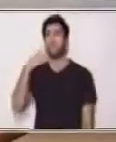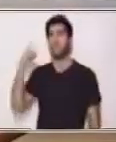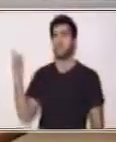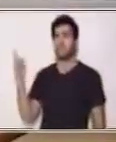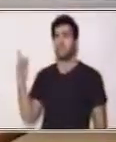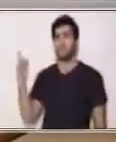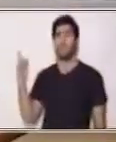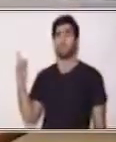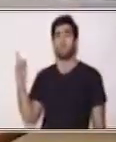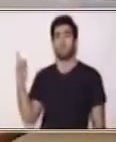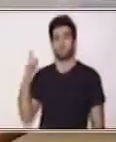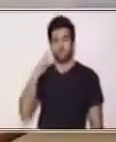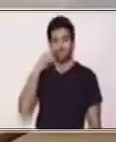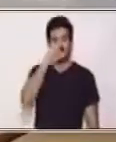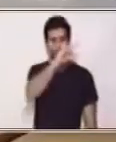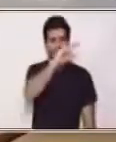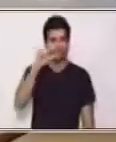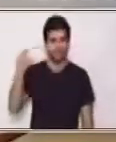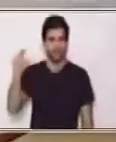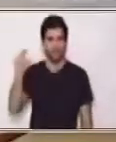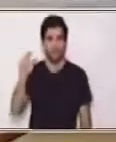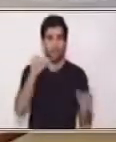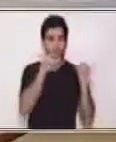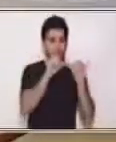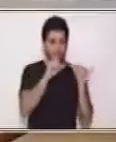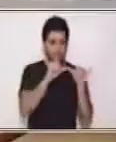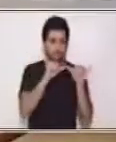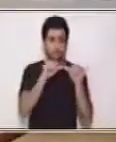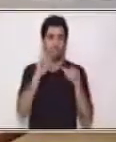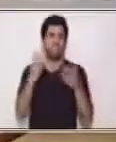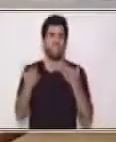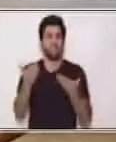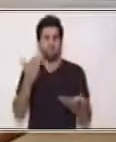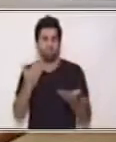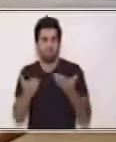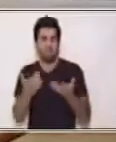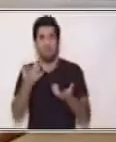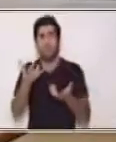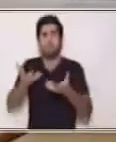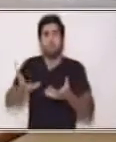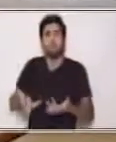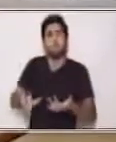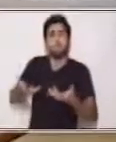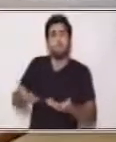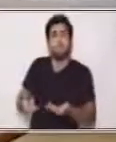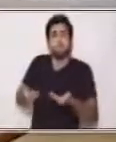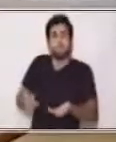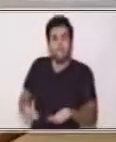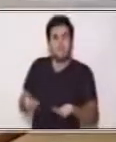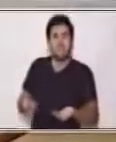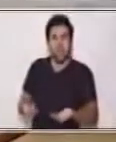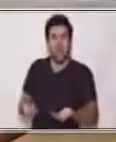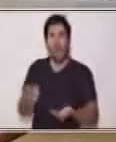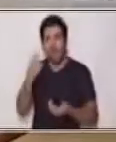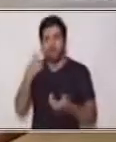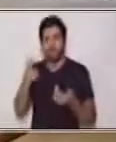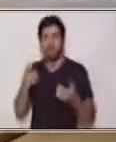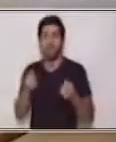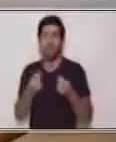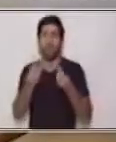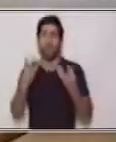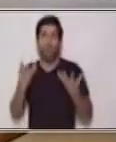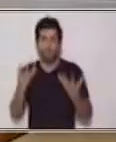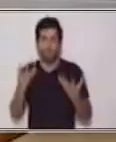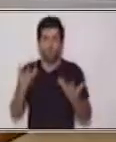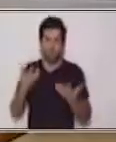de medición y estimación de peso del área de matemática del grado de segundo primario. Si hay alguna